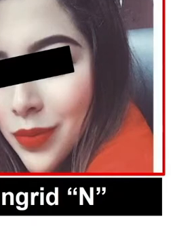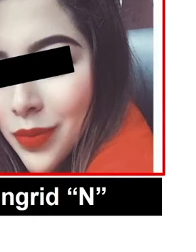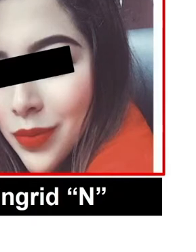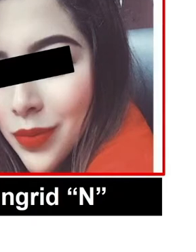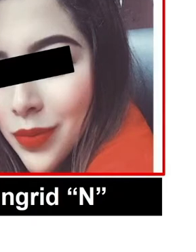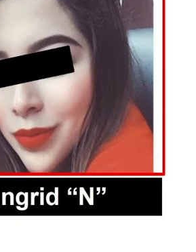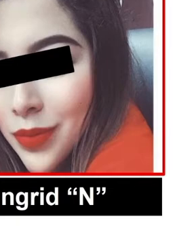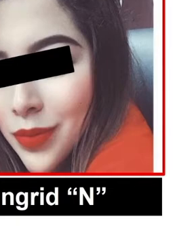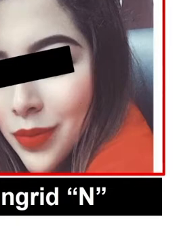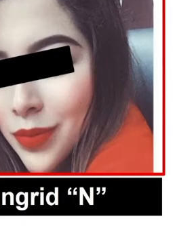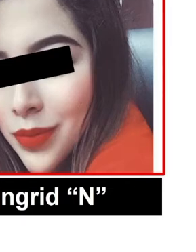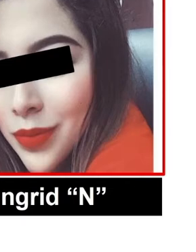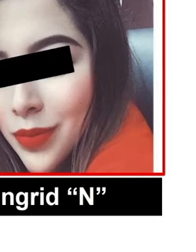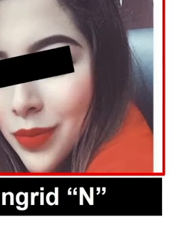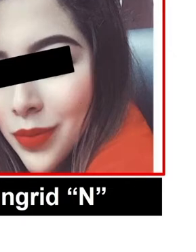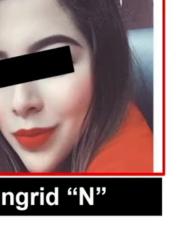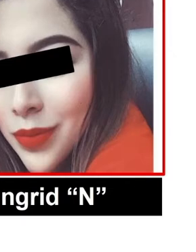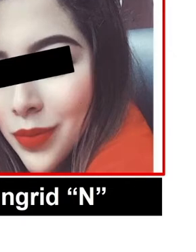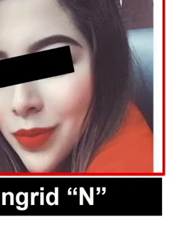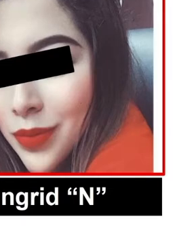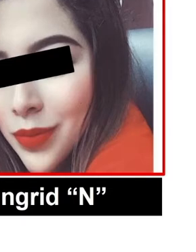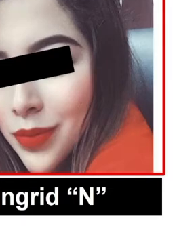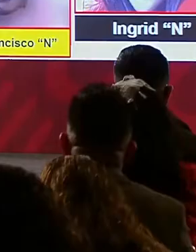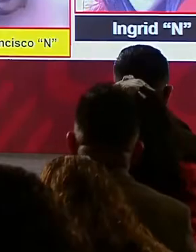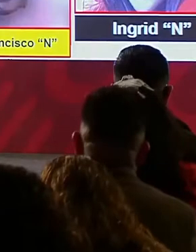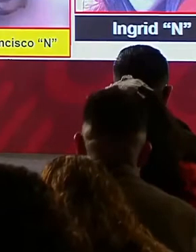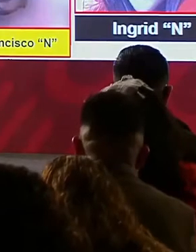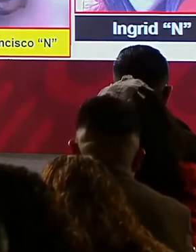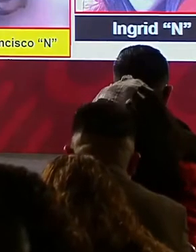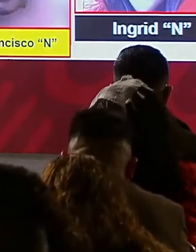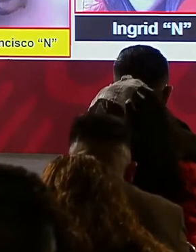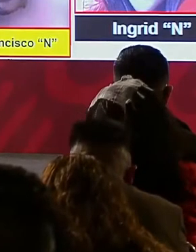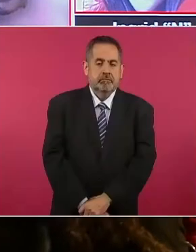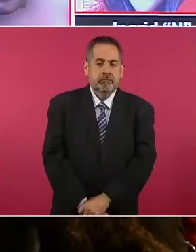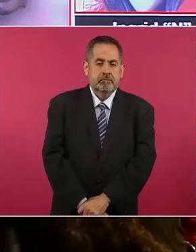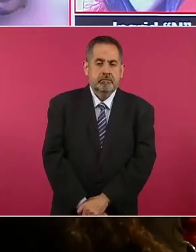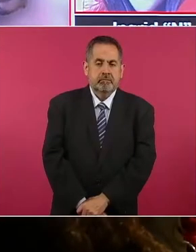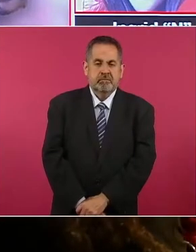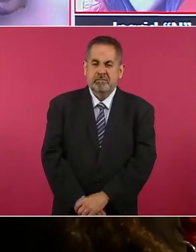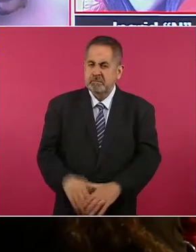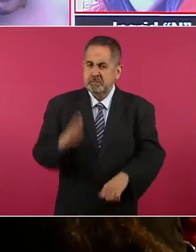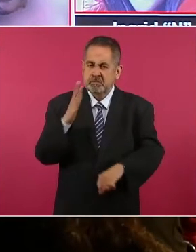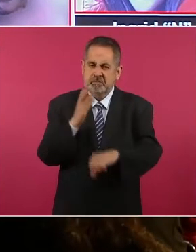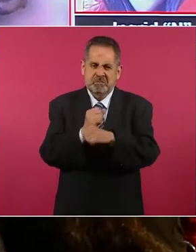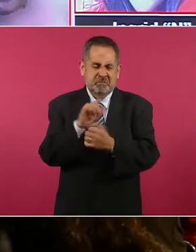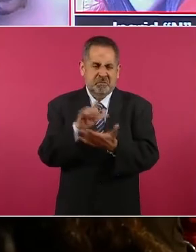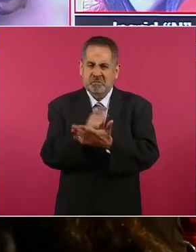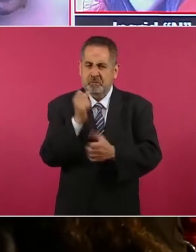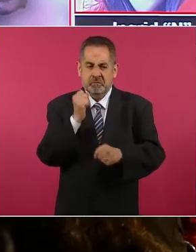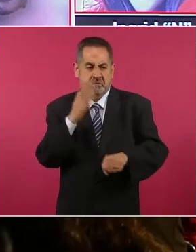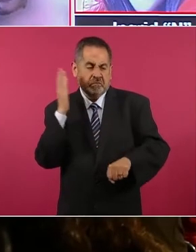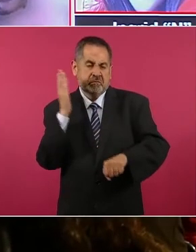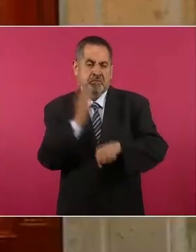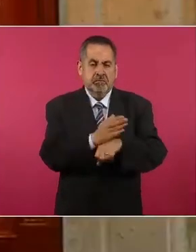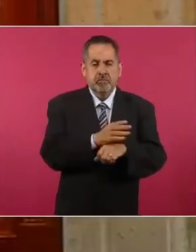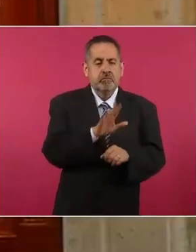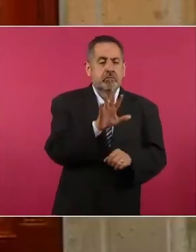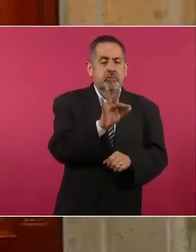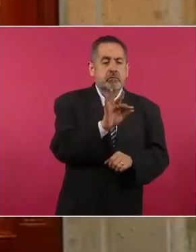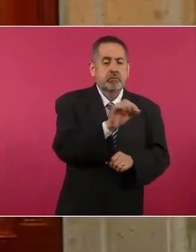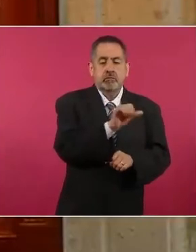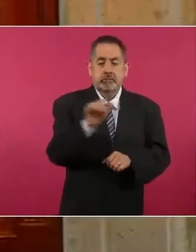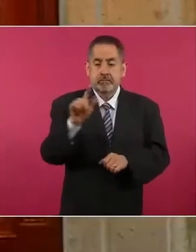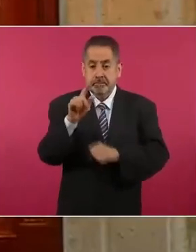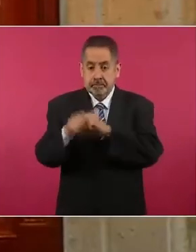se obtuvo la mayor penalidad a que un feminicida puede hacerse acreedor. La penalidad por feminicidio va de 40 a 70